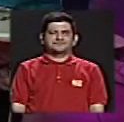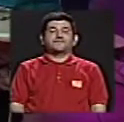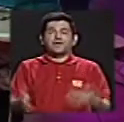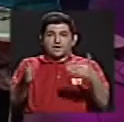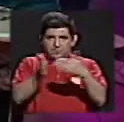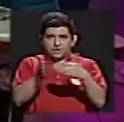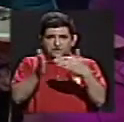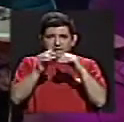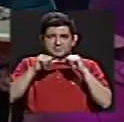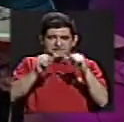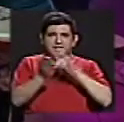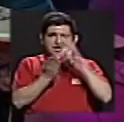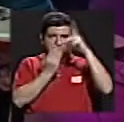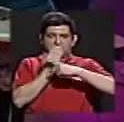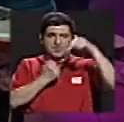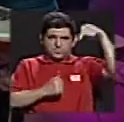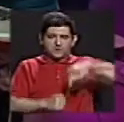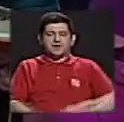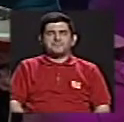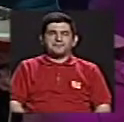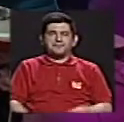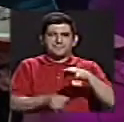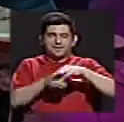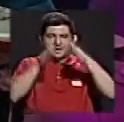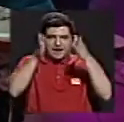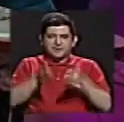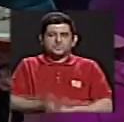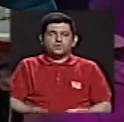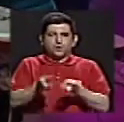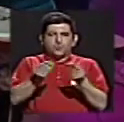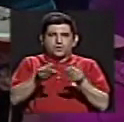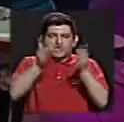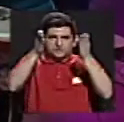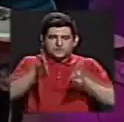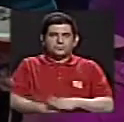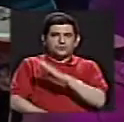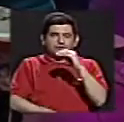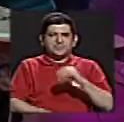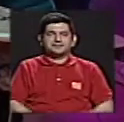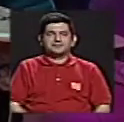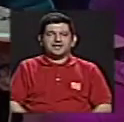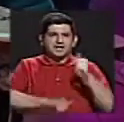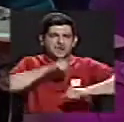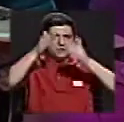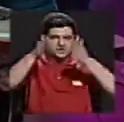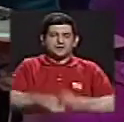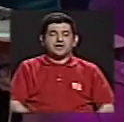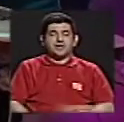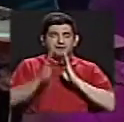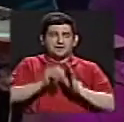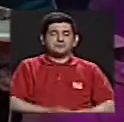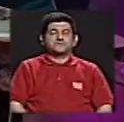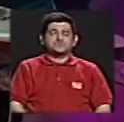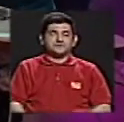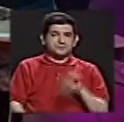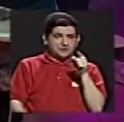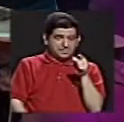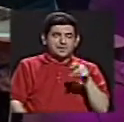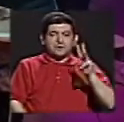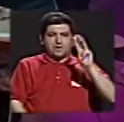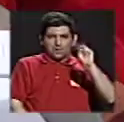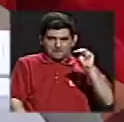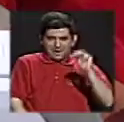Bien, volvemos en nuestro programa de hoy, Agricultoras, Productoras y Luchadoras. Estamos conversando con Marlene Madrigal, presidenta de la Federación Nacional de Plataneros y